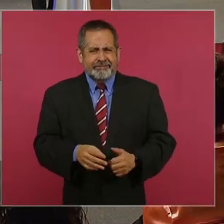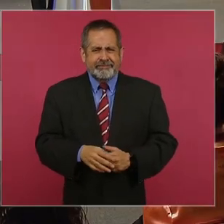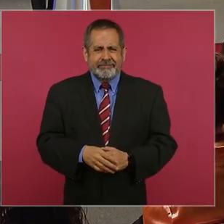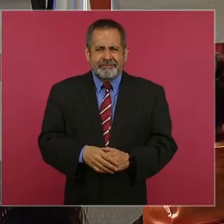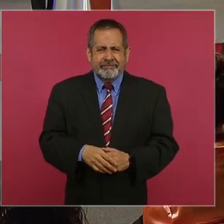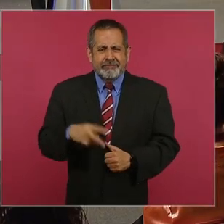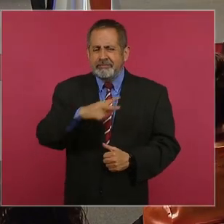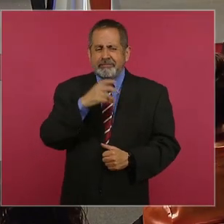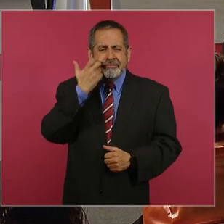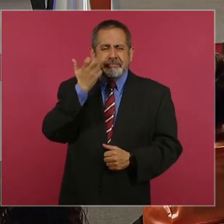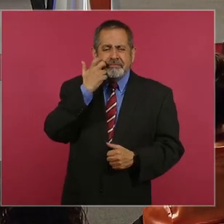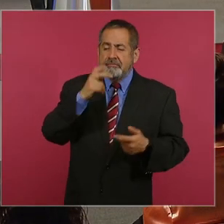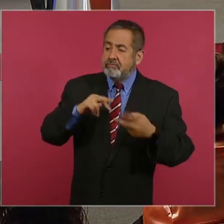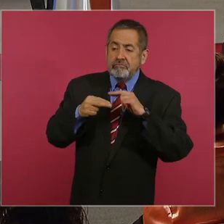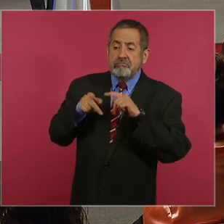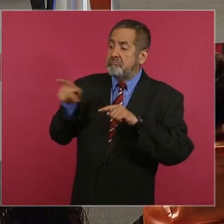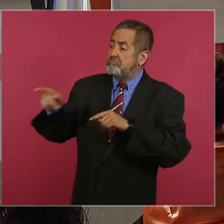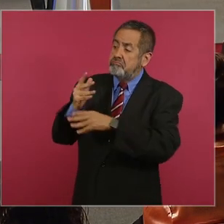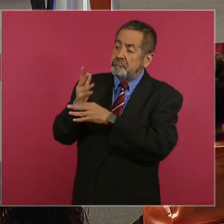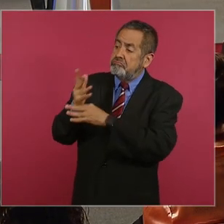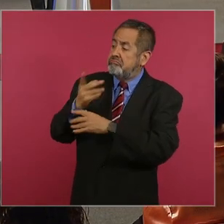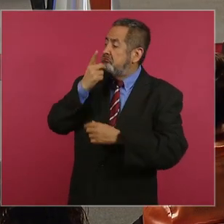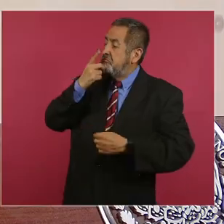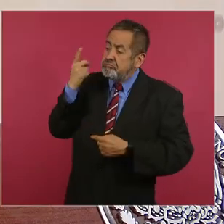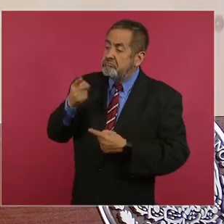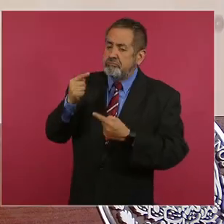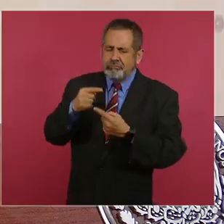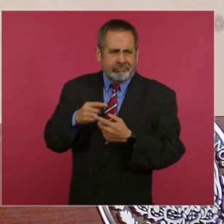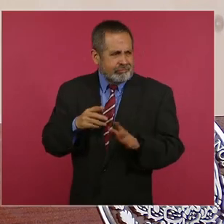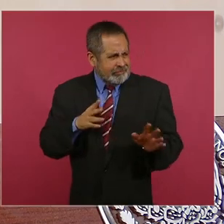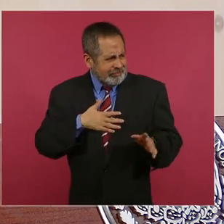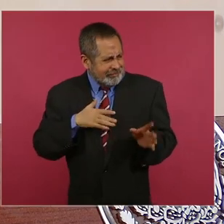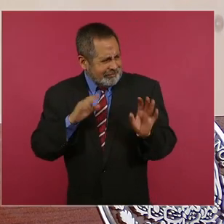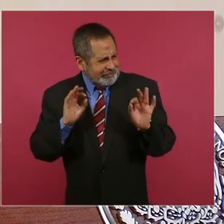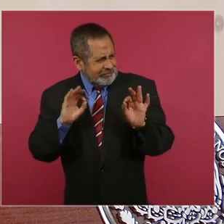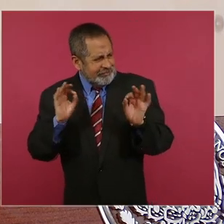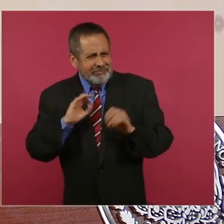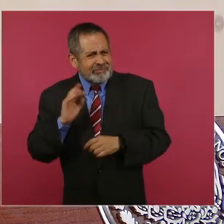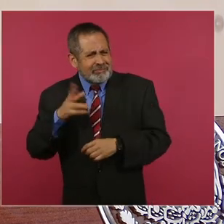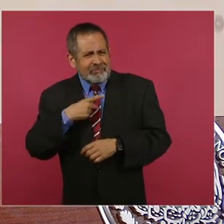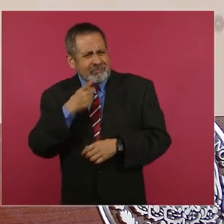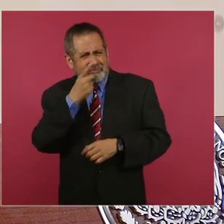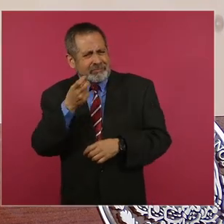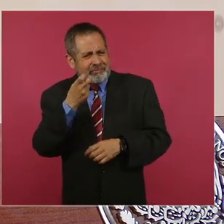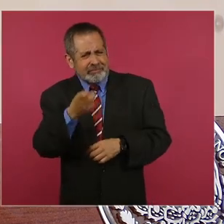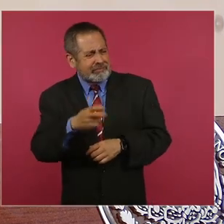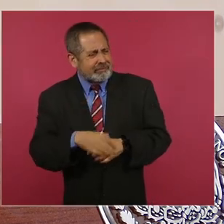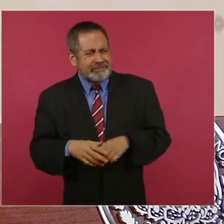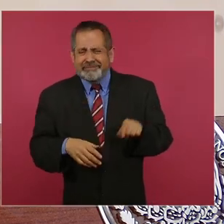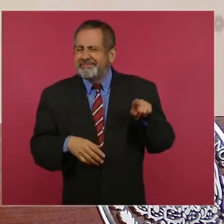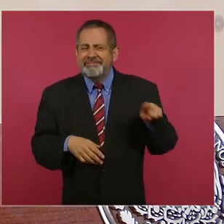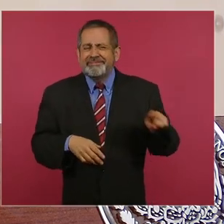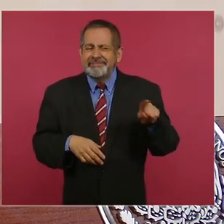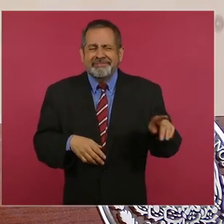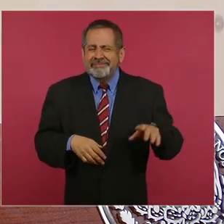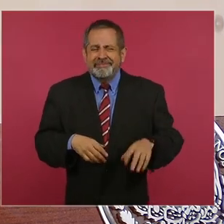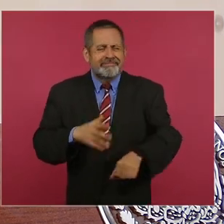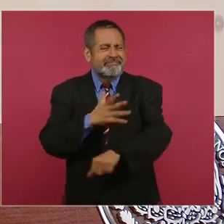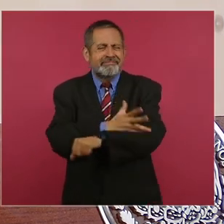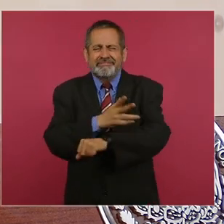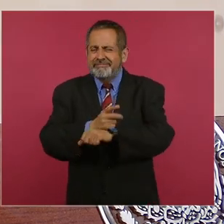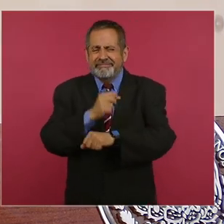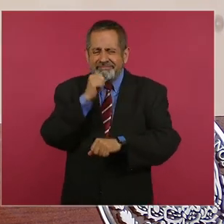tergiversó lo que dije de manera muy deshonesta,